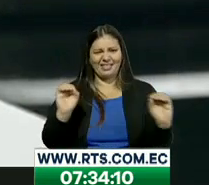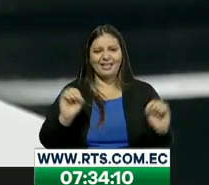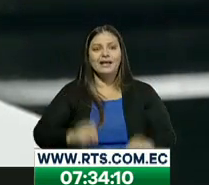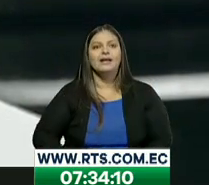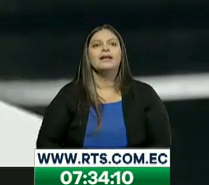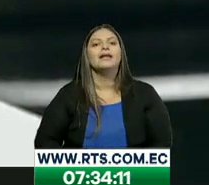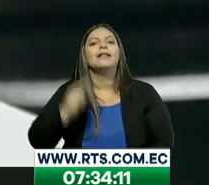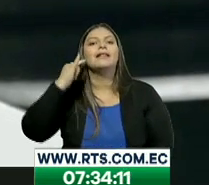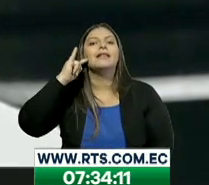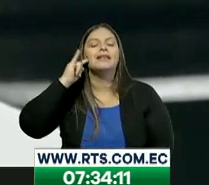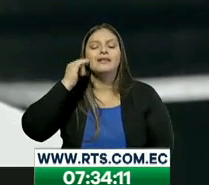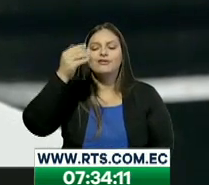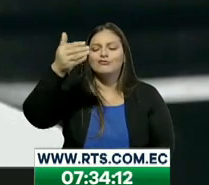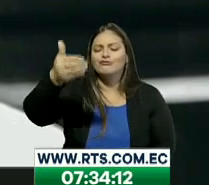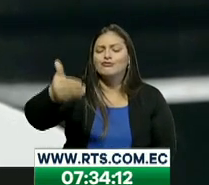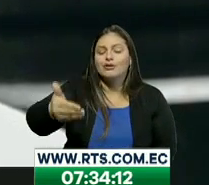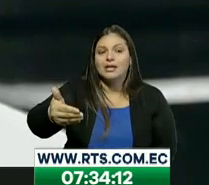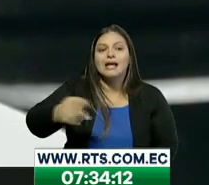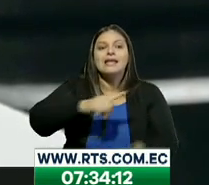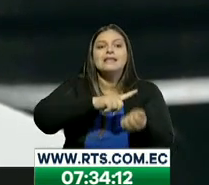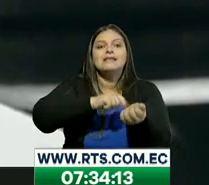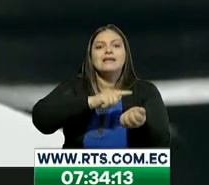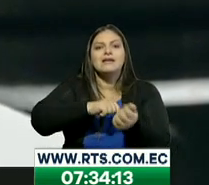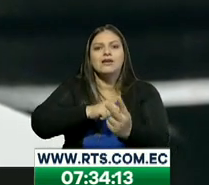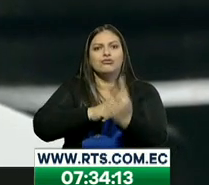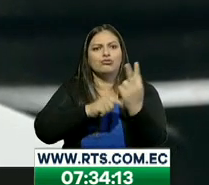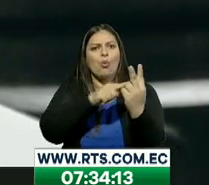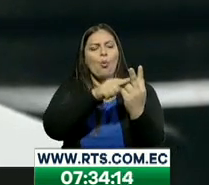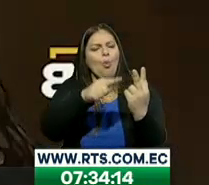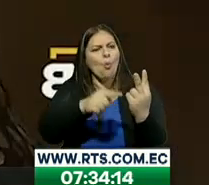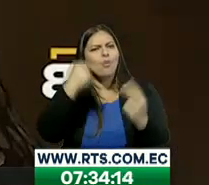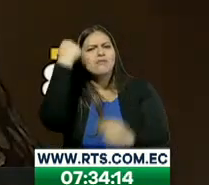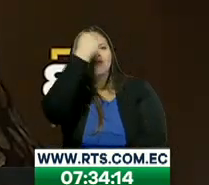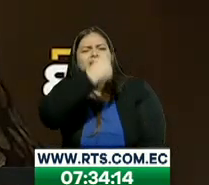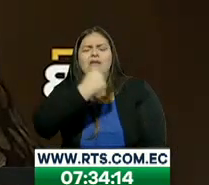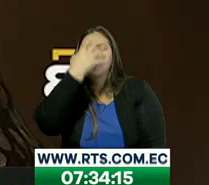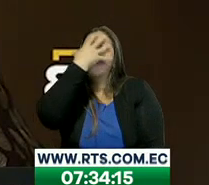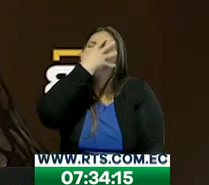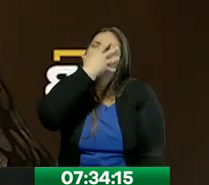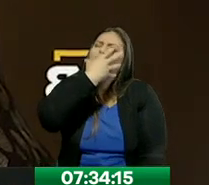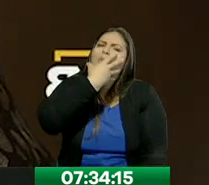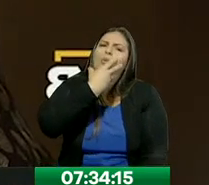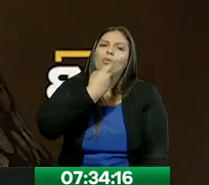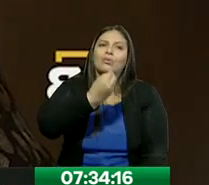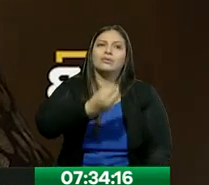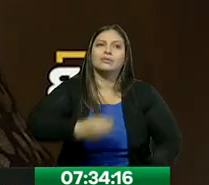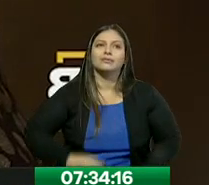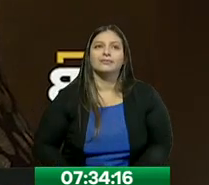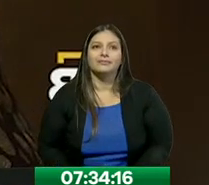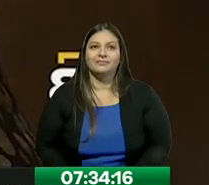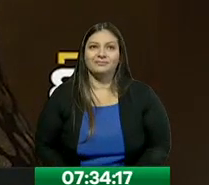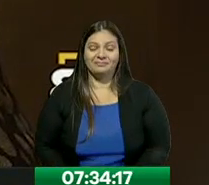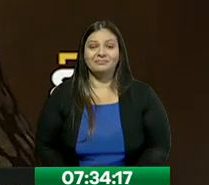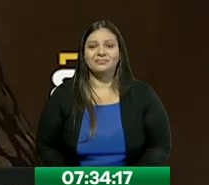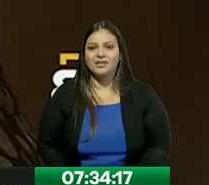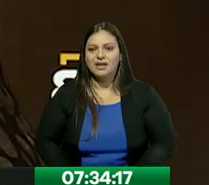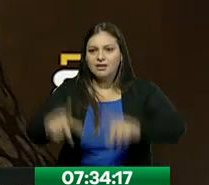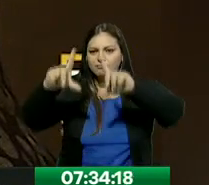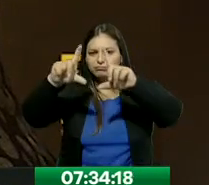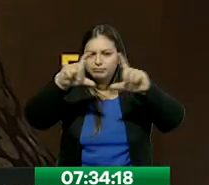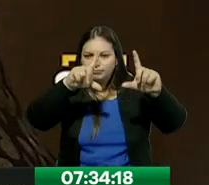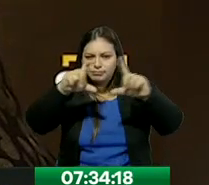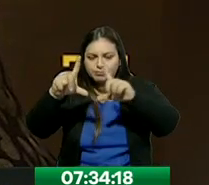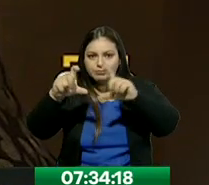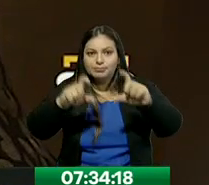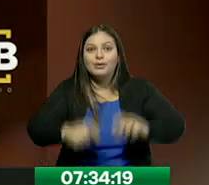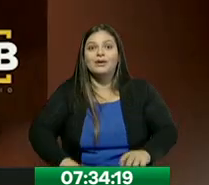dos hermanas con caras hermosas y personalidades fuertes. En unos pocos días las imágenes reunieron miles de